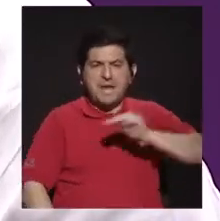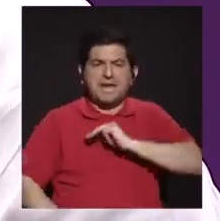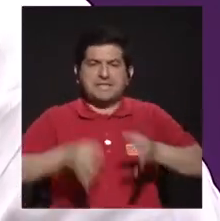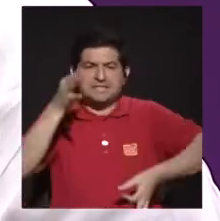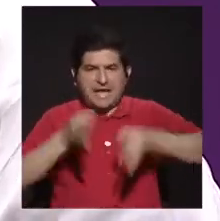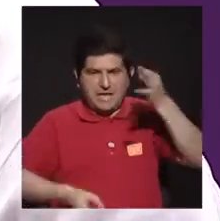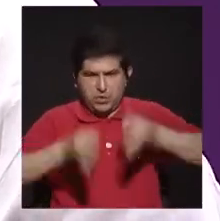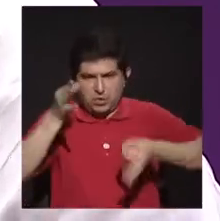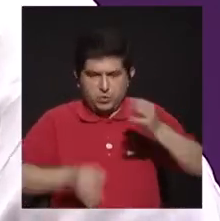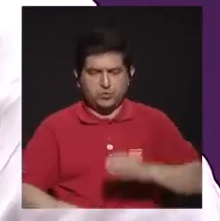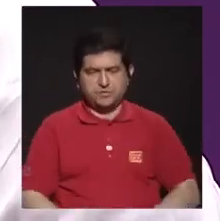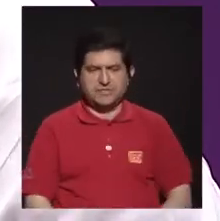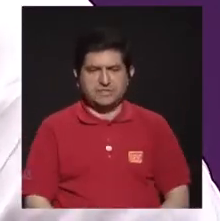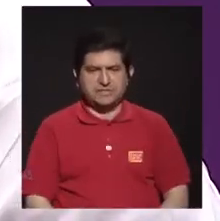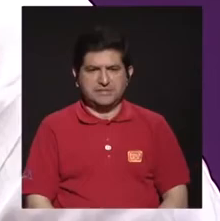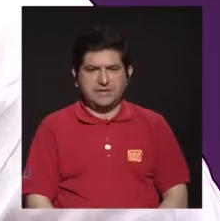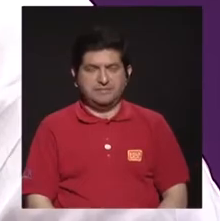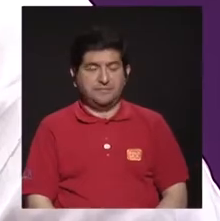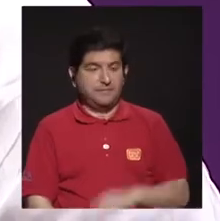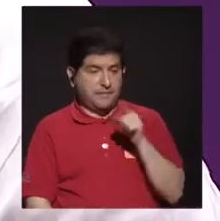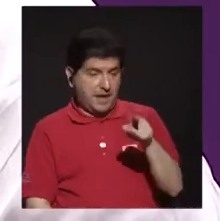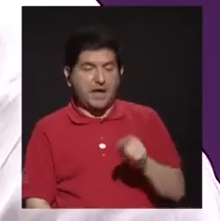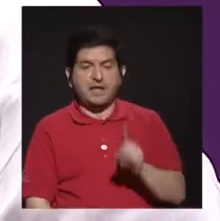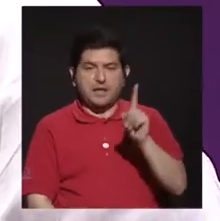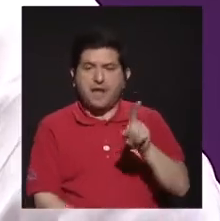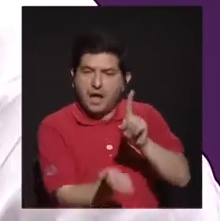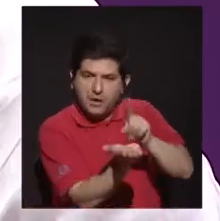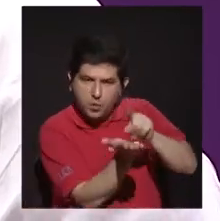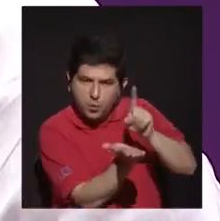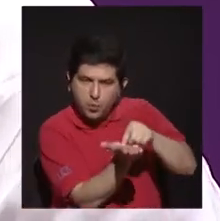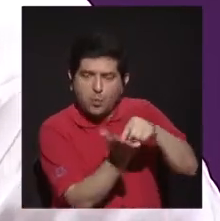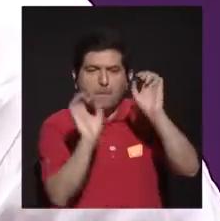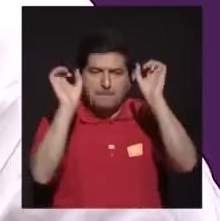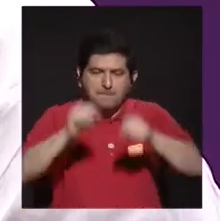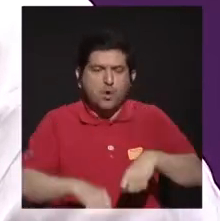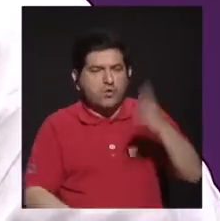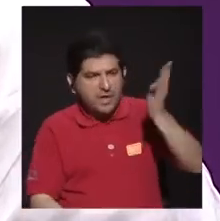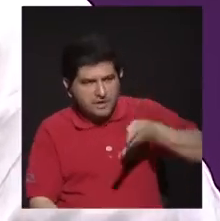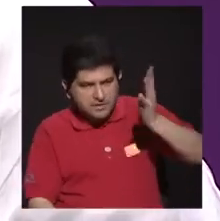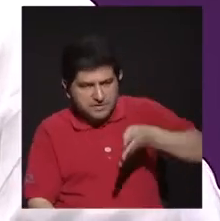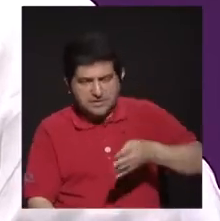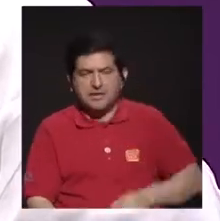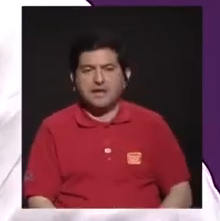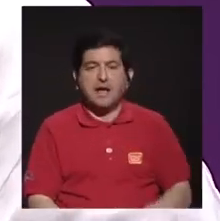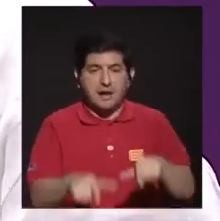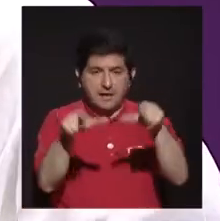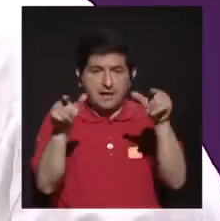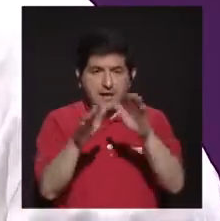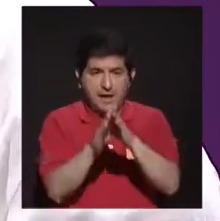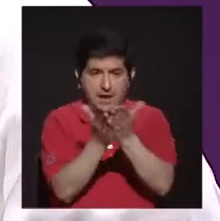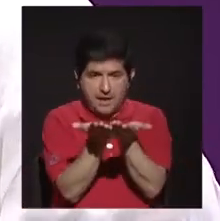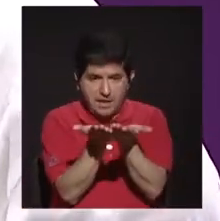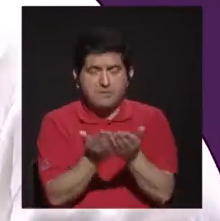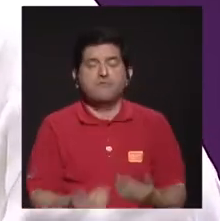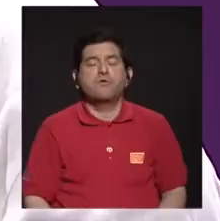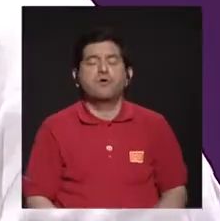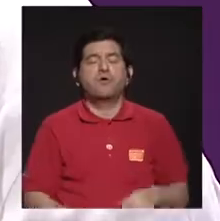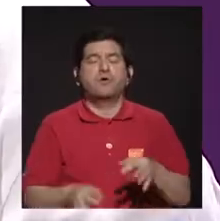de Justicia. Ahí hay un link donde ellos pueden bajarlo. El libro es gratuito porque como